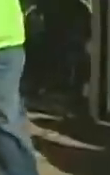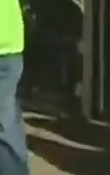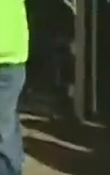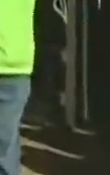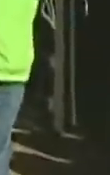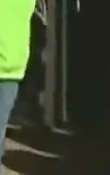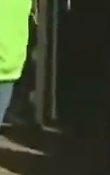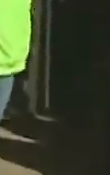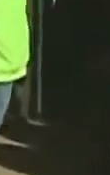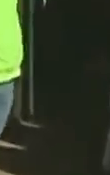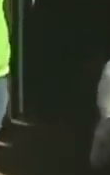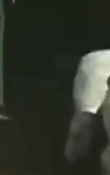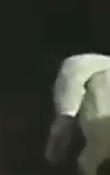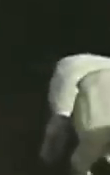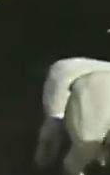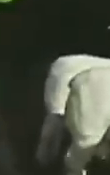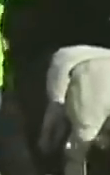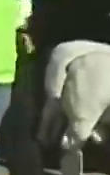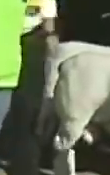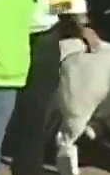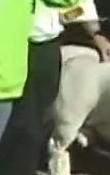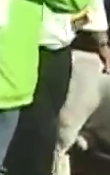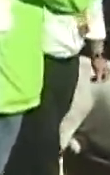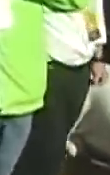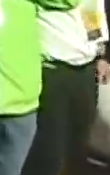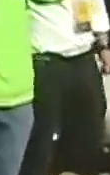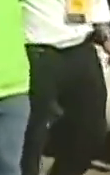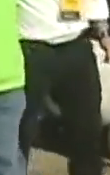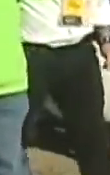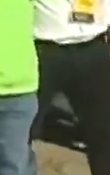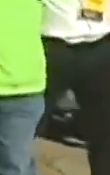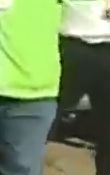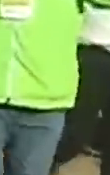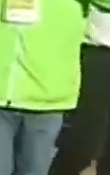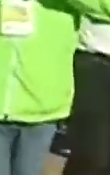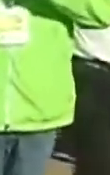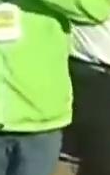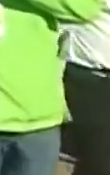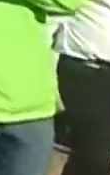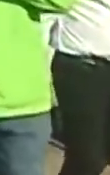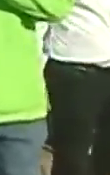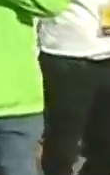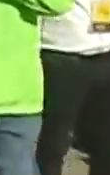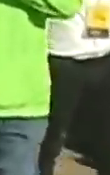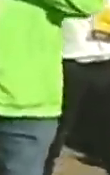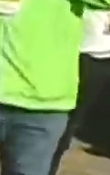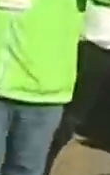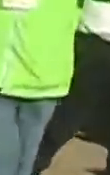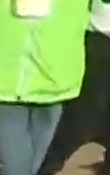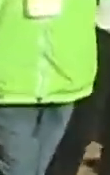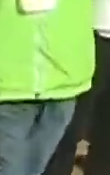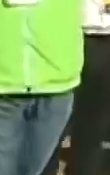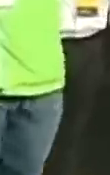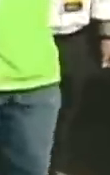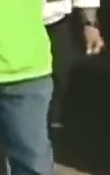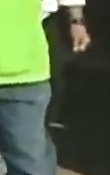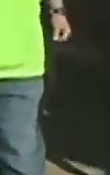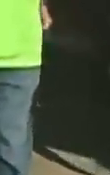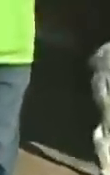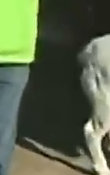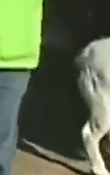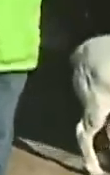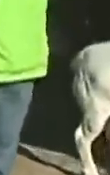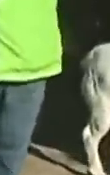haber... En este momento hay 66 unidades de producción a nivel nacional representando 14 estados del país. Hay